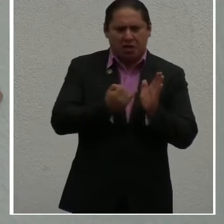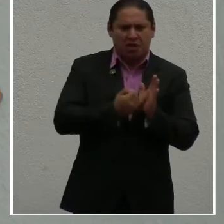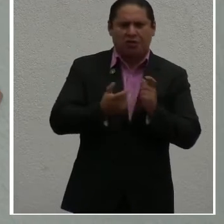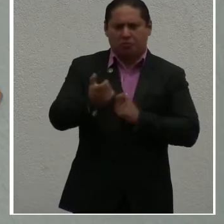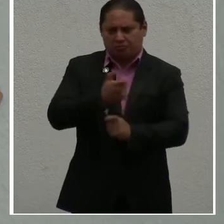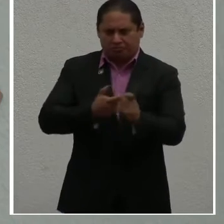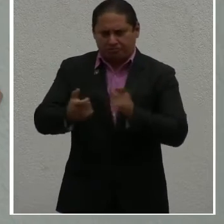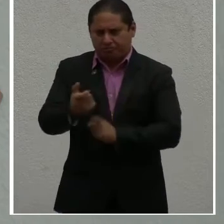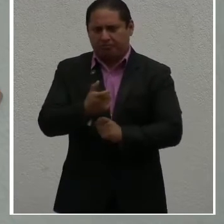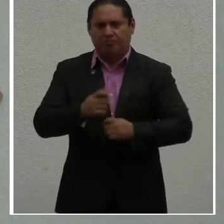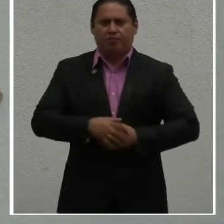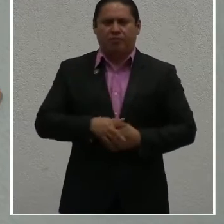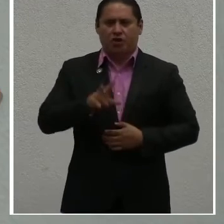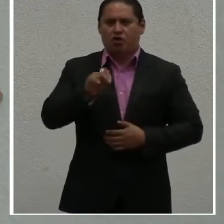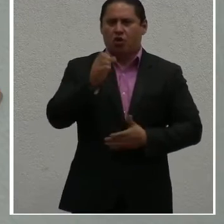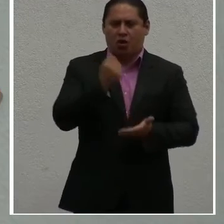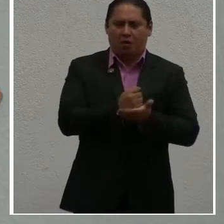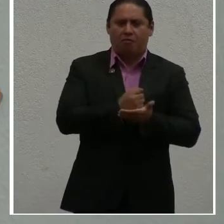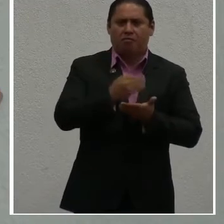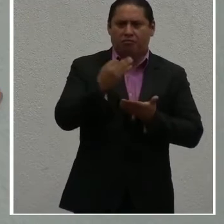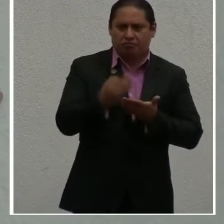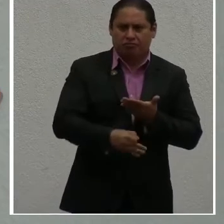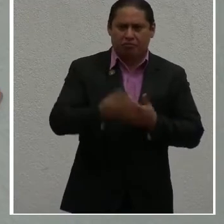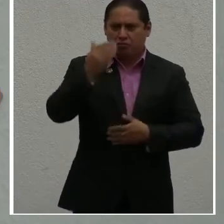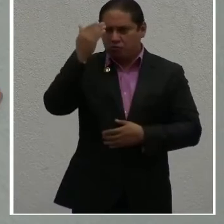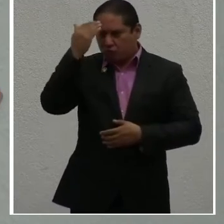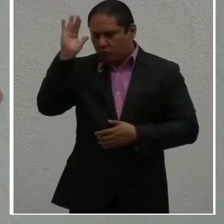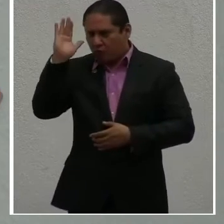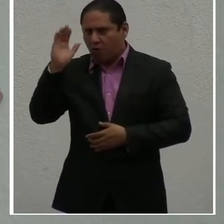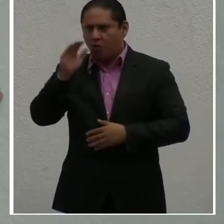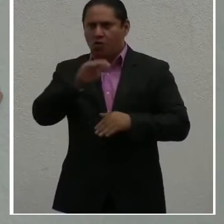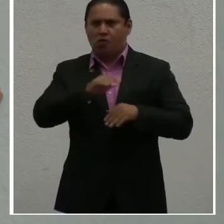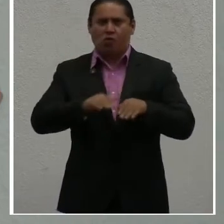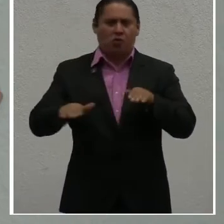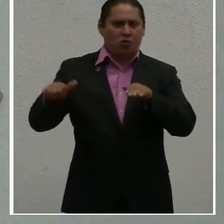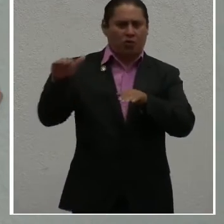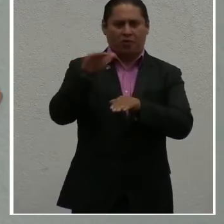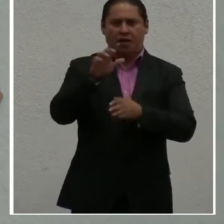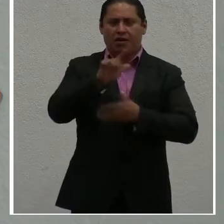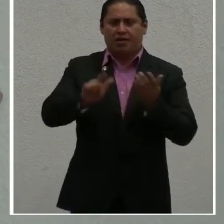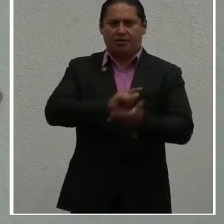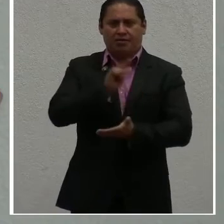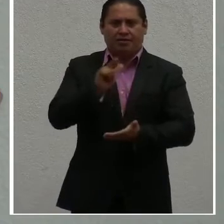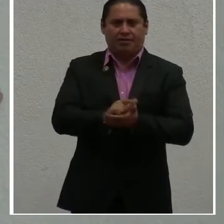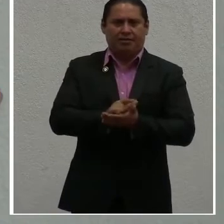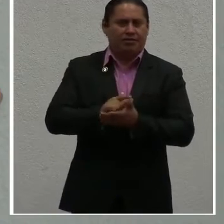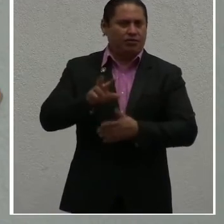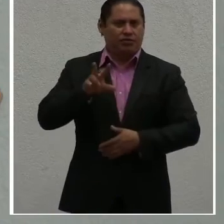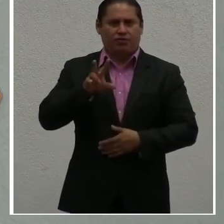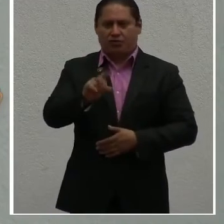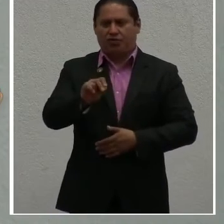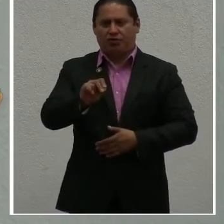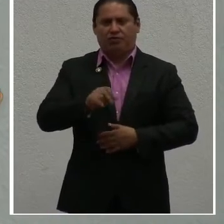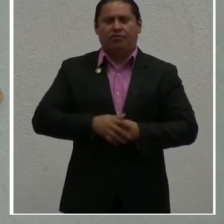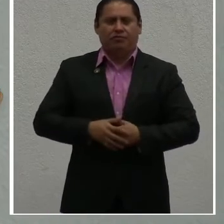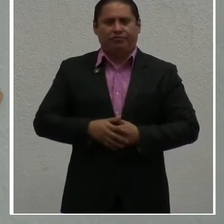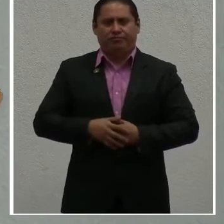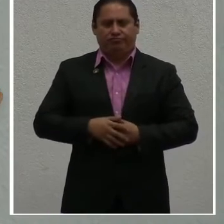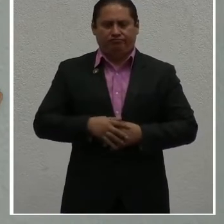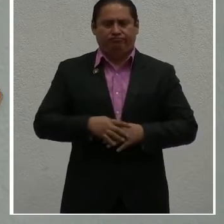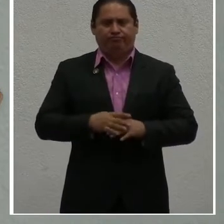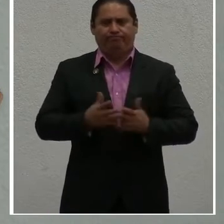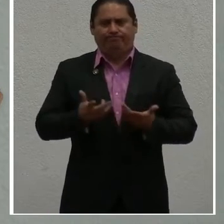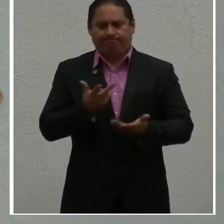No aprobemos por desconocimiento ni por encima de la ley, no a los actos inconstitucionales, no a la